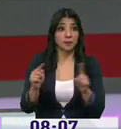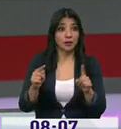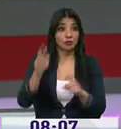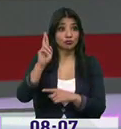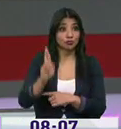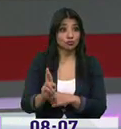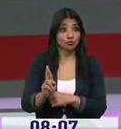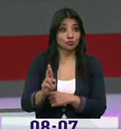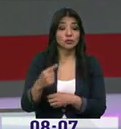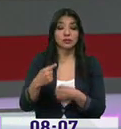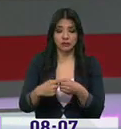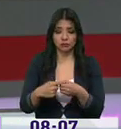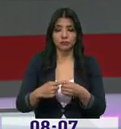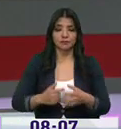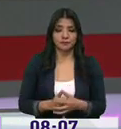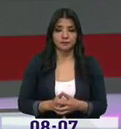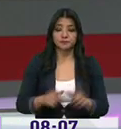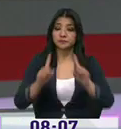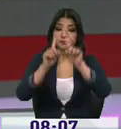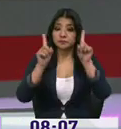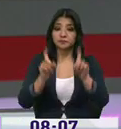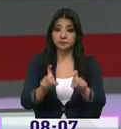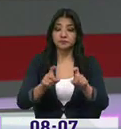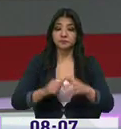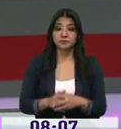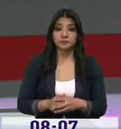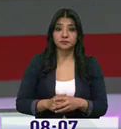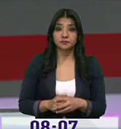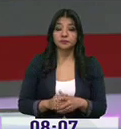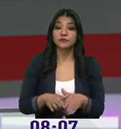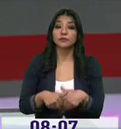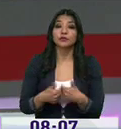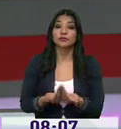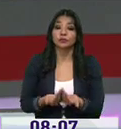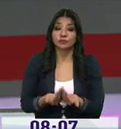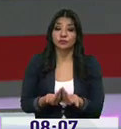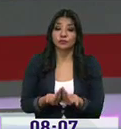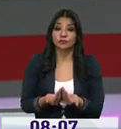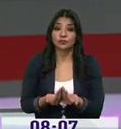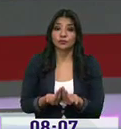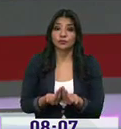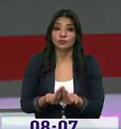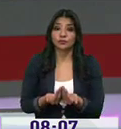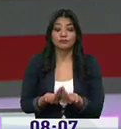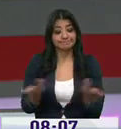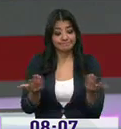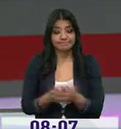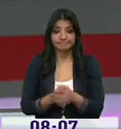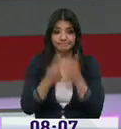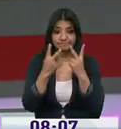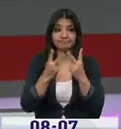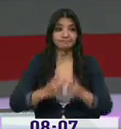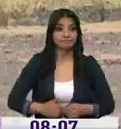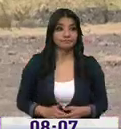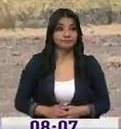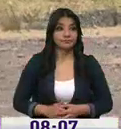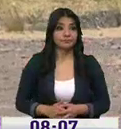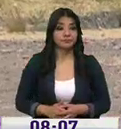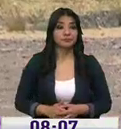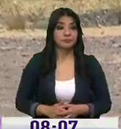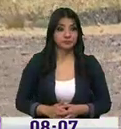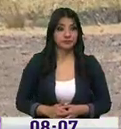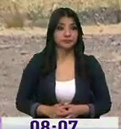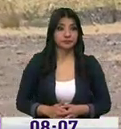de la urbe. Y la pregunta del millón ahí es, ¿y cómo van a ser? Así que veamos. ¿Qué es